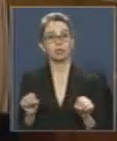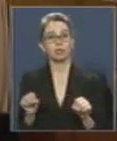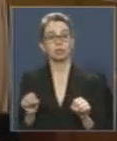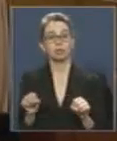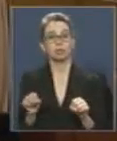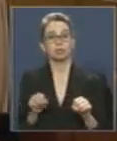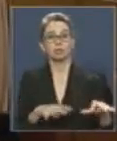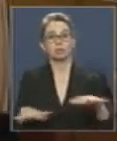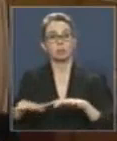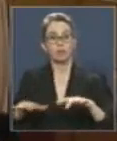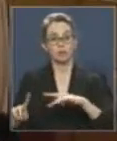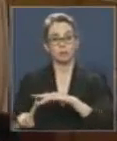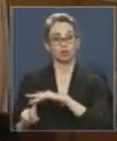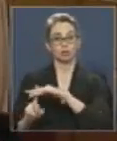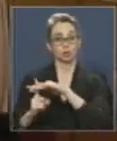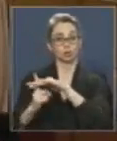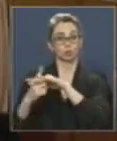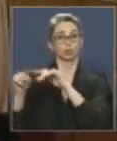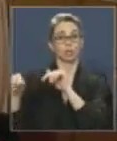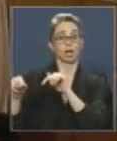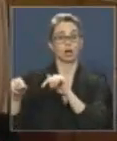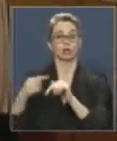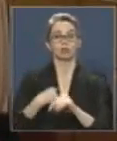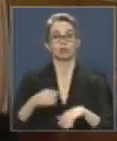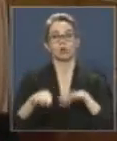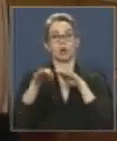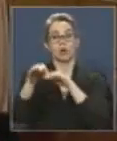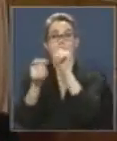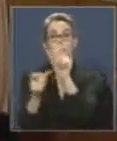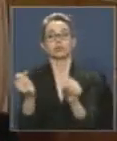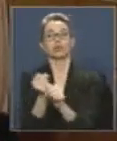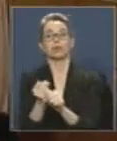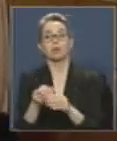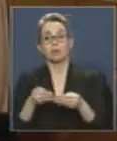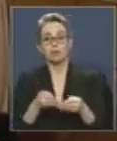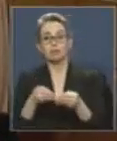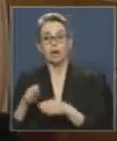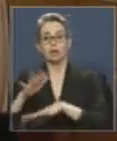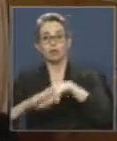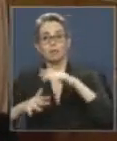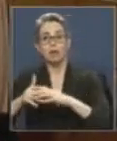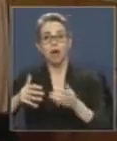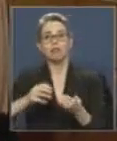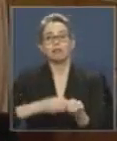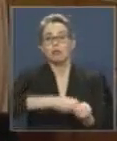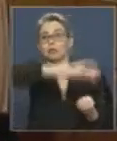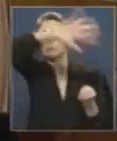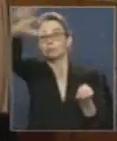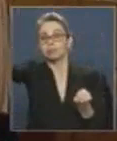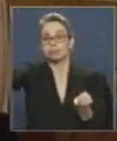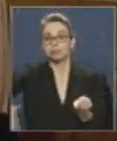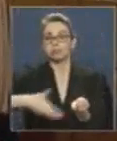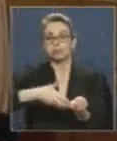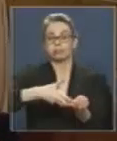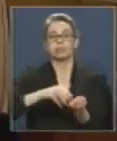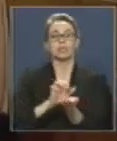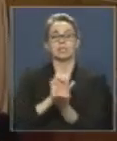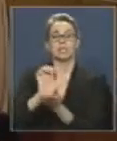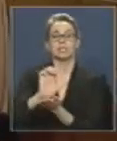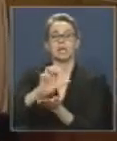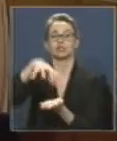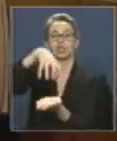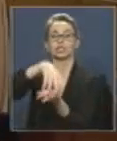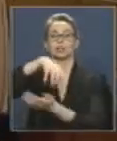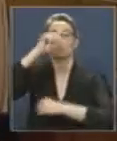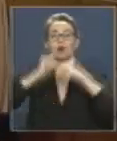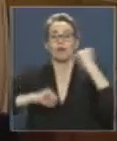se está formando, mi solidaridad con el mundo de la pesca artesanal y un enfático rechazo a la instalación industrial